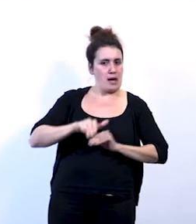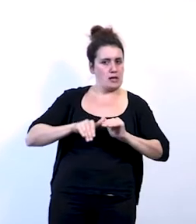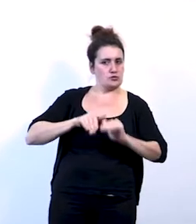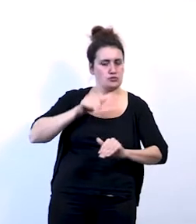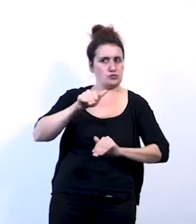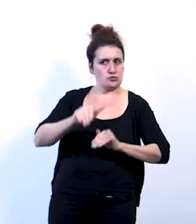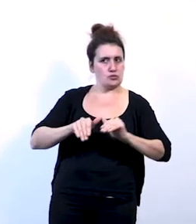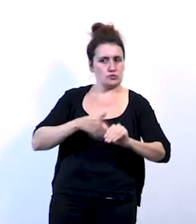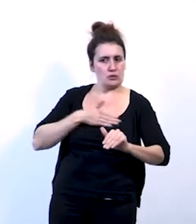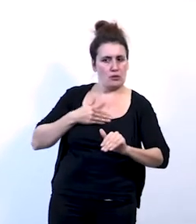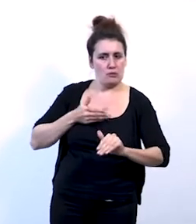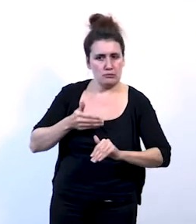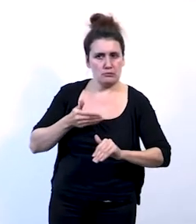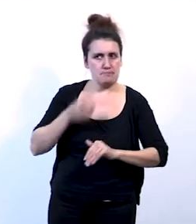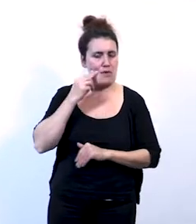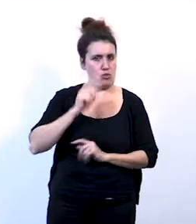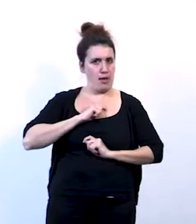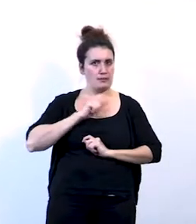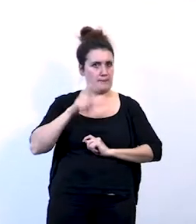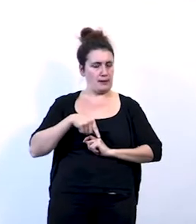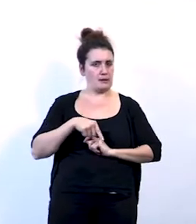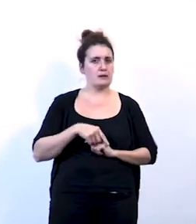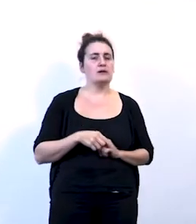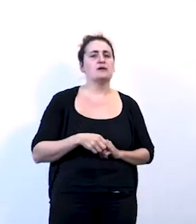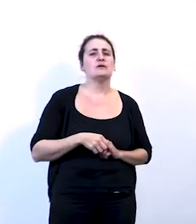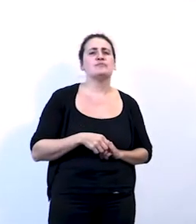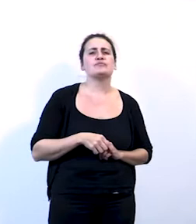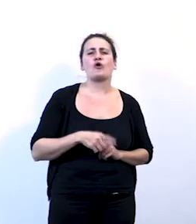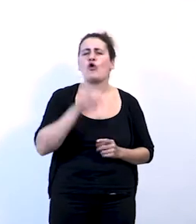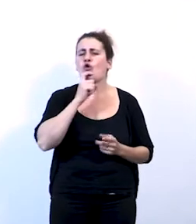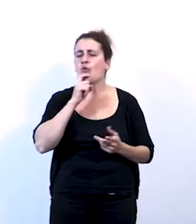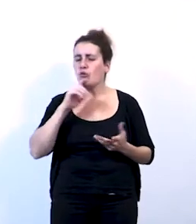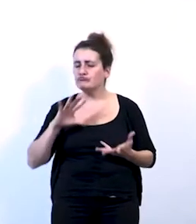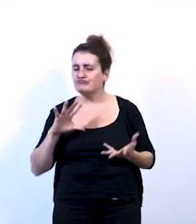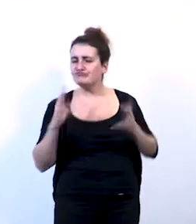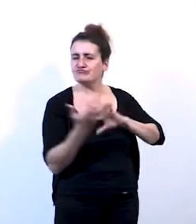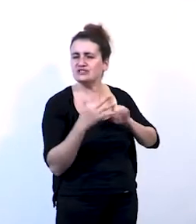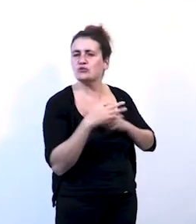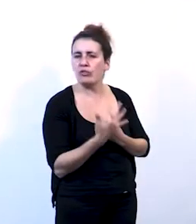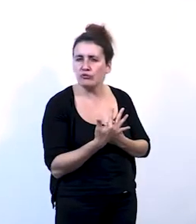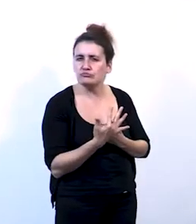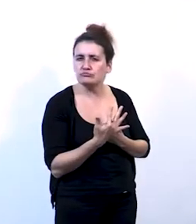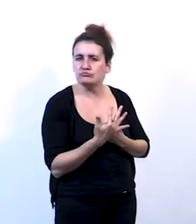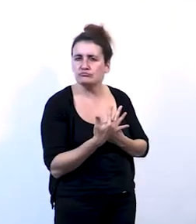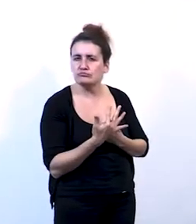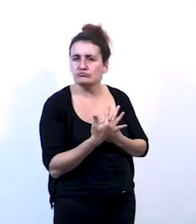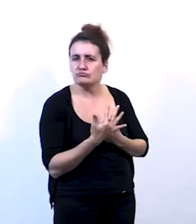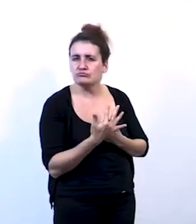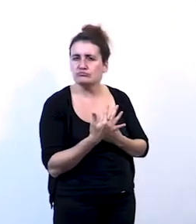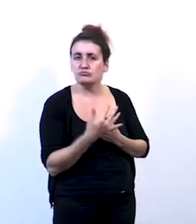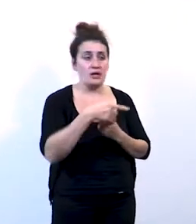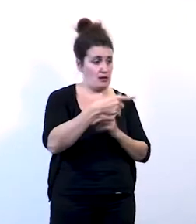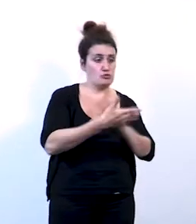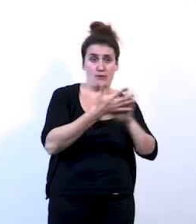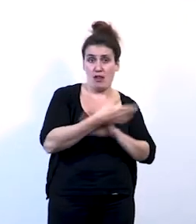los pasos que se puedan dar a continuación. ¿Por dónde se puede dar la vuelta a esta situación? Sí que hemos hablado ahora un poquito, ¿no? De la educación,